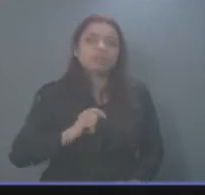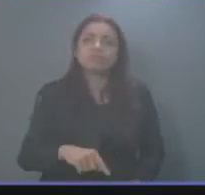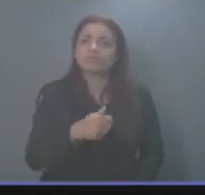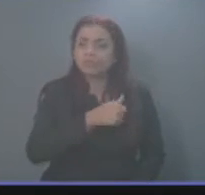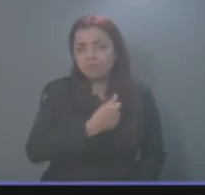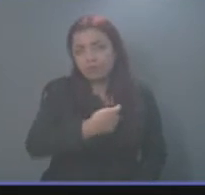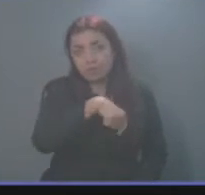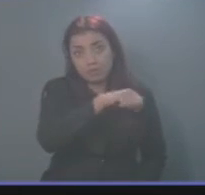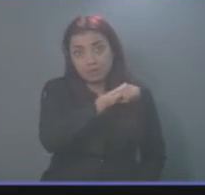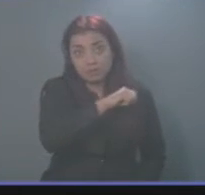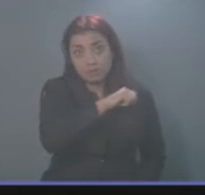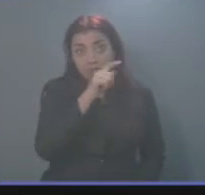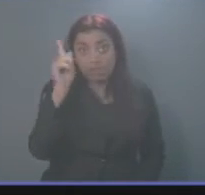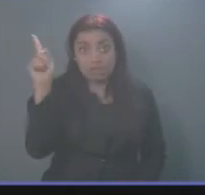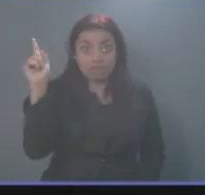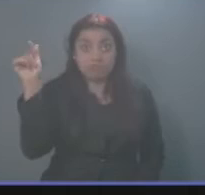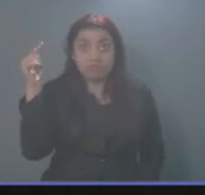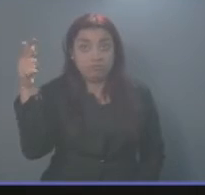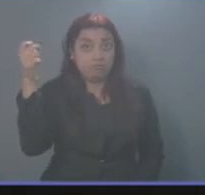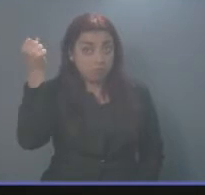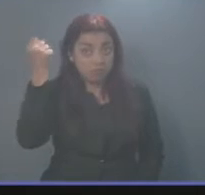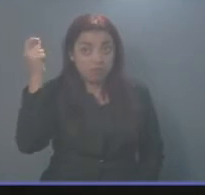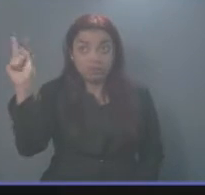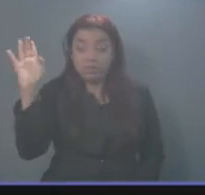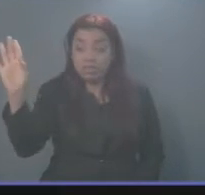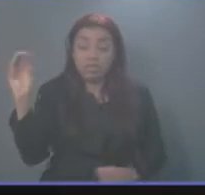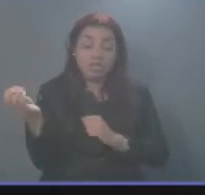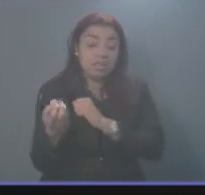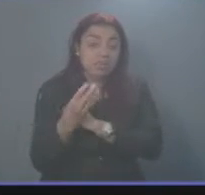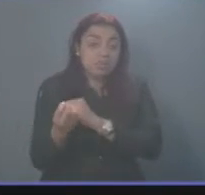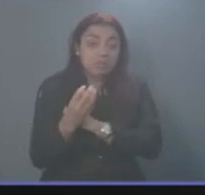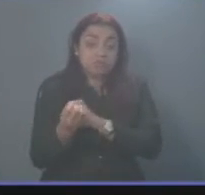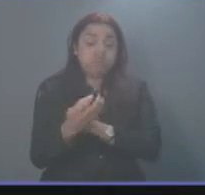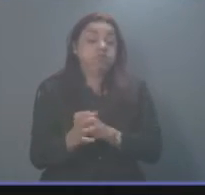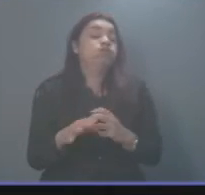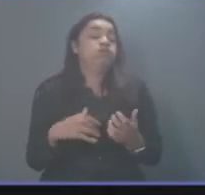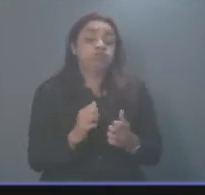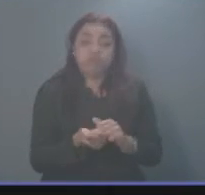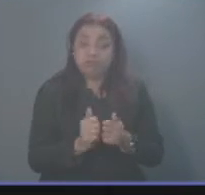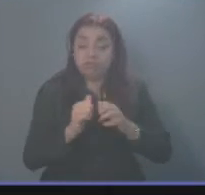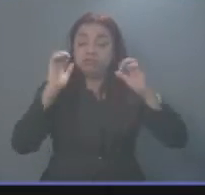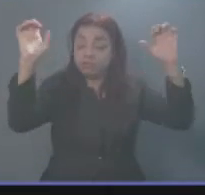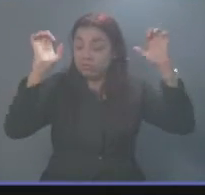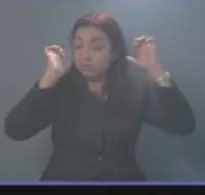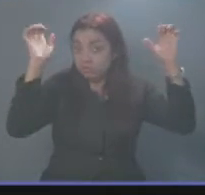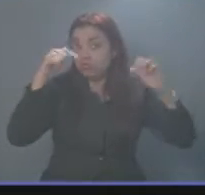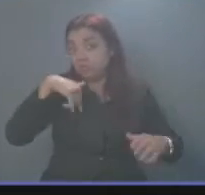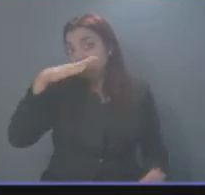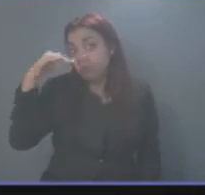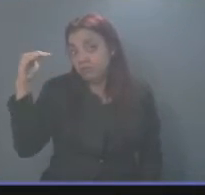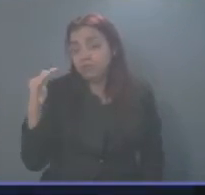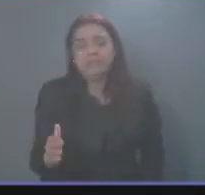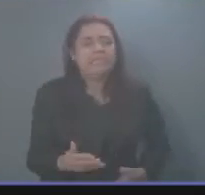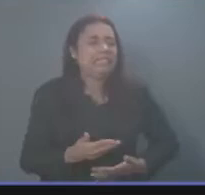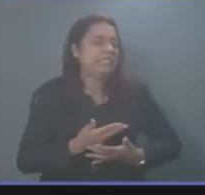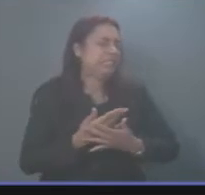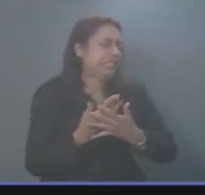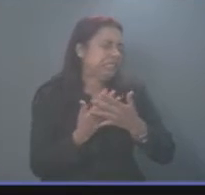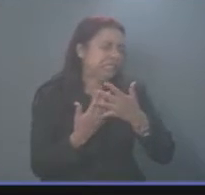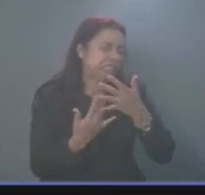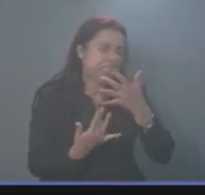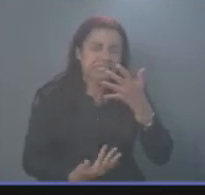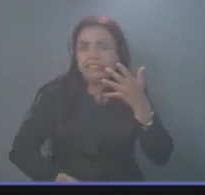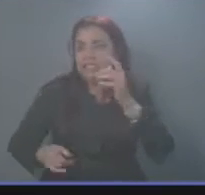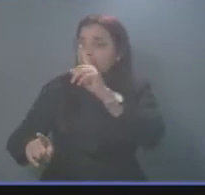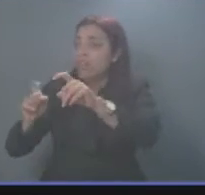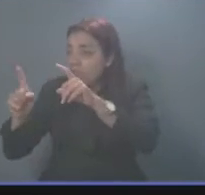español también muy importante, que todos esos aportes para el deporte de nuestro país. Partiendo de todas esas consultas, es